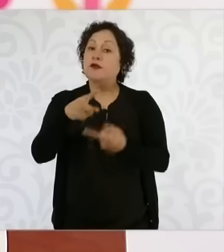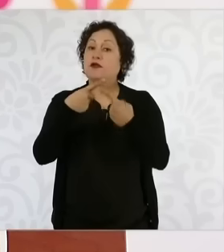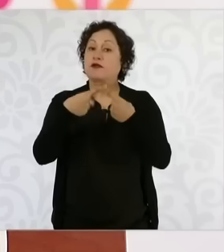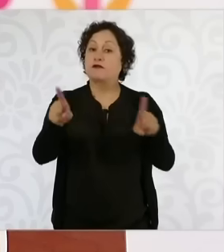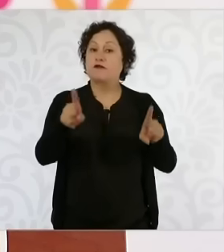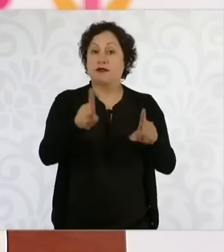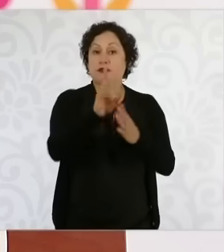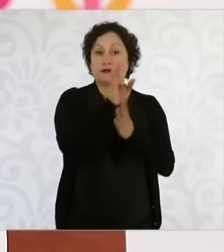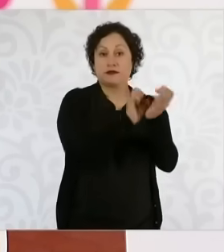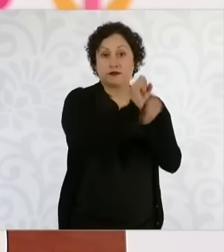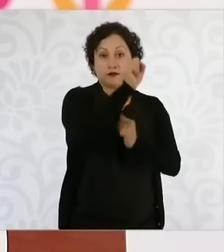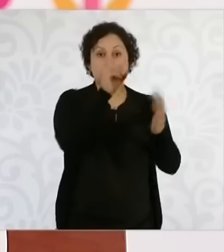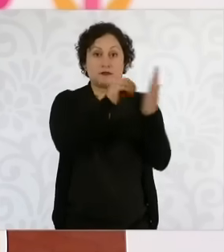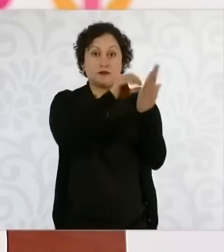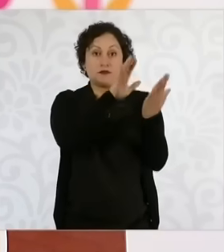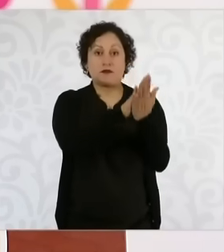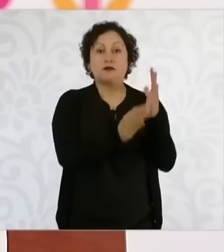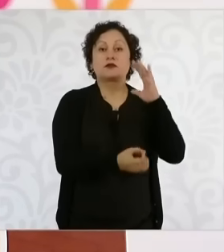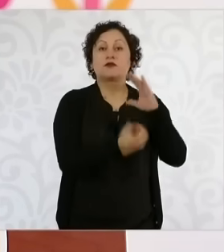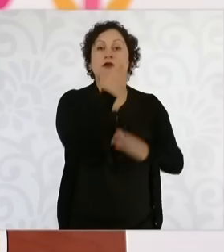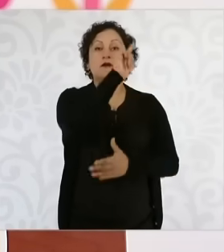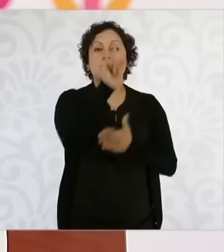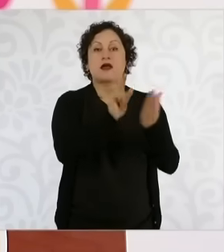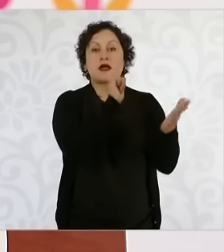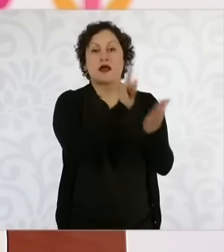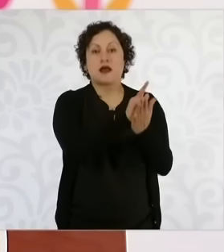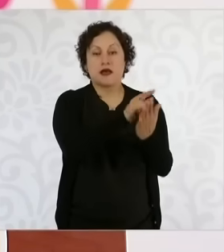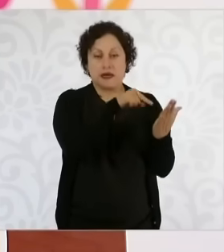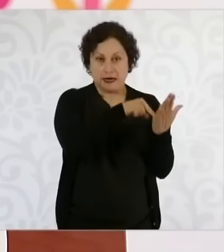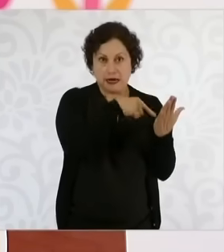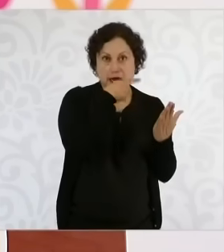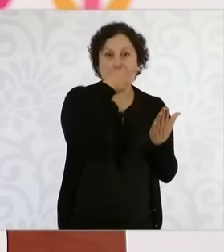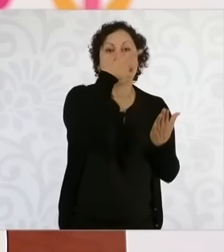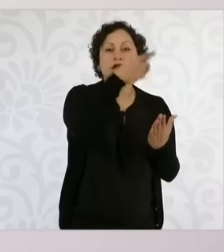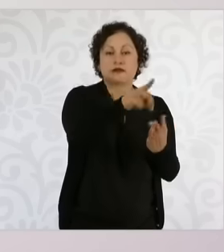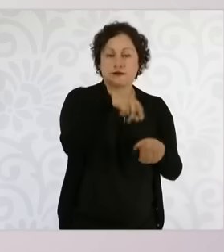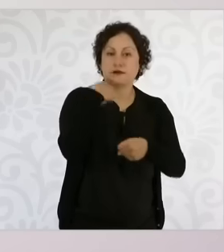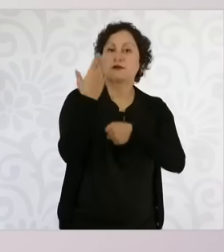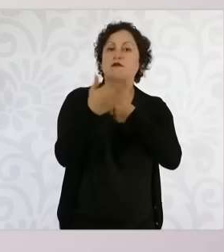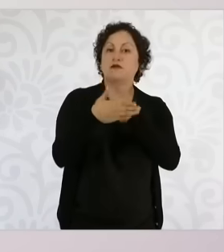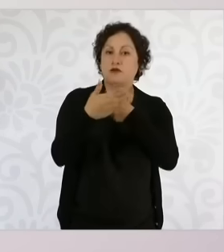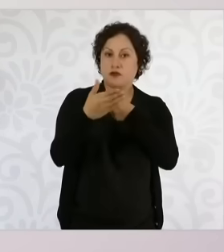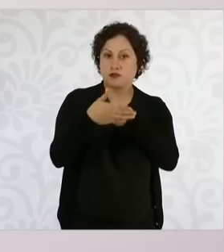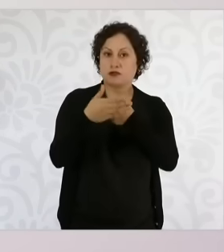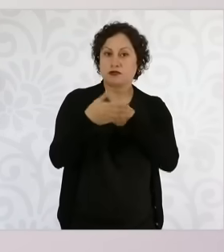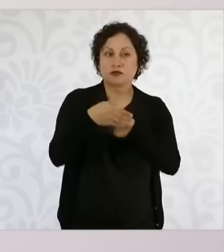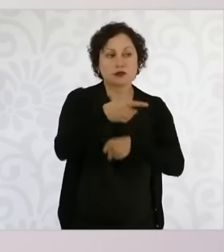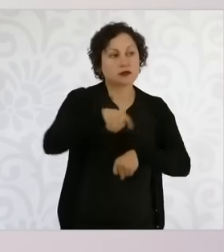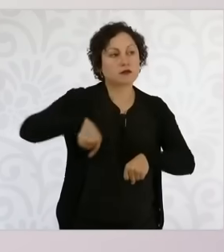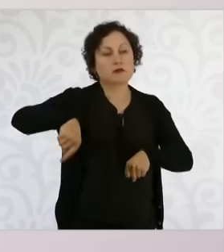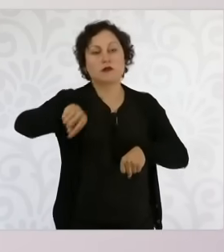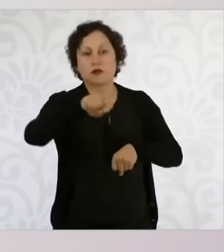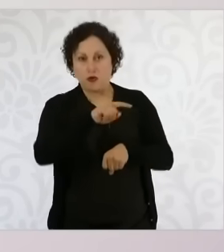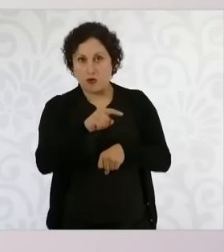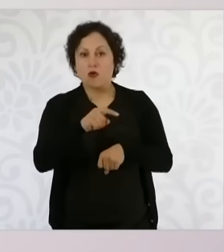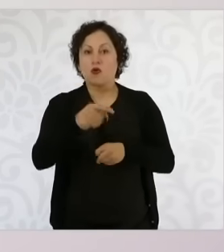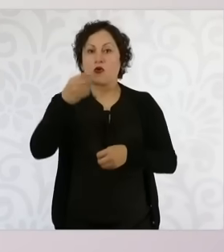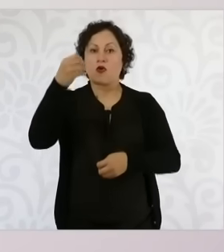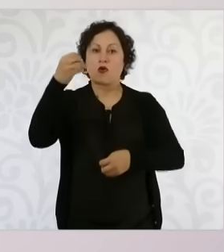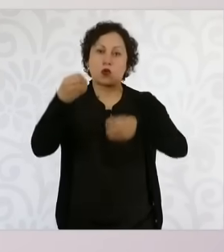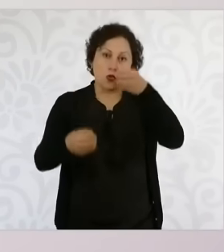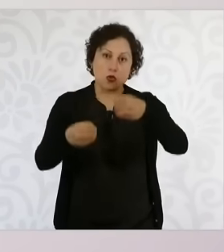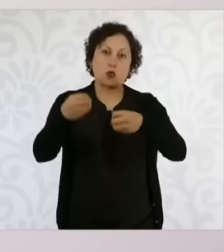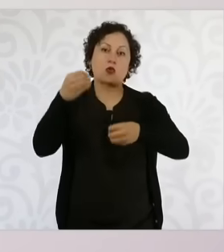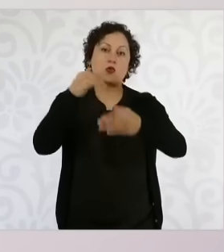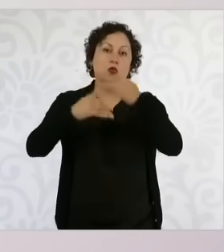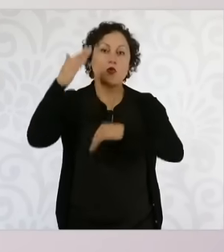la Constitución establece que ahora que se elijan los nuevos ministros y ministras, van a ser 9, es